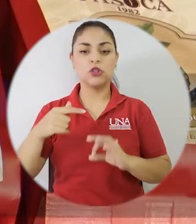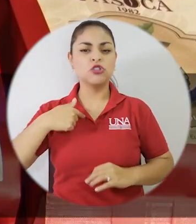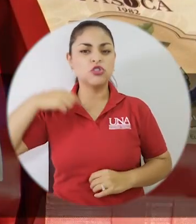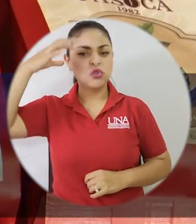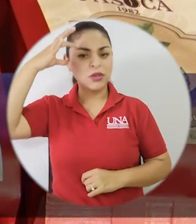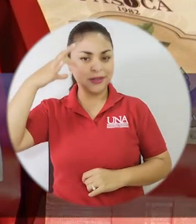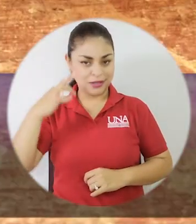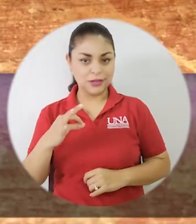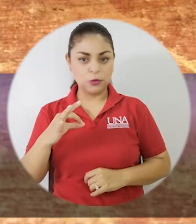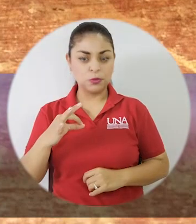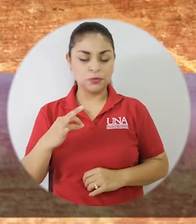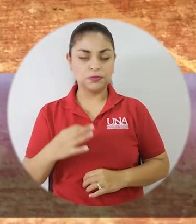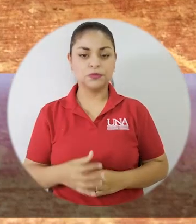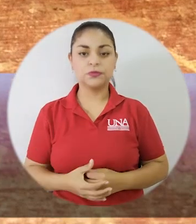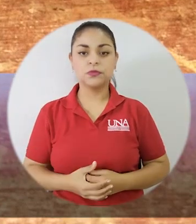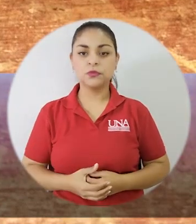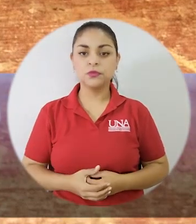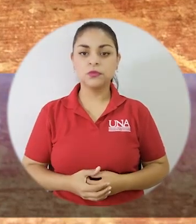que